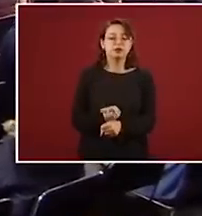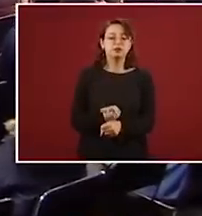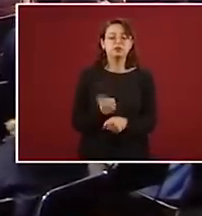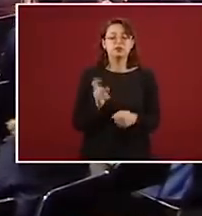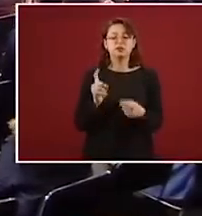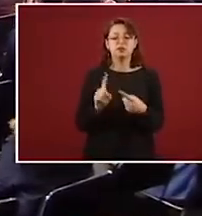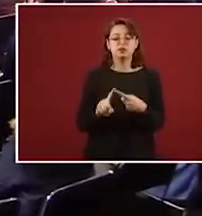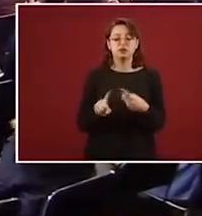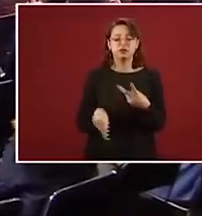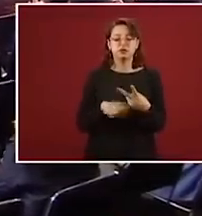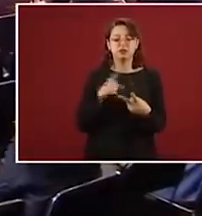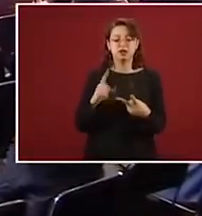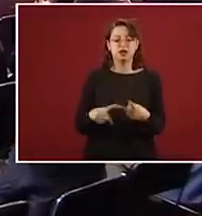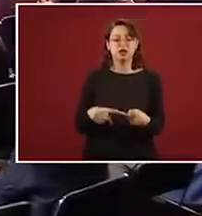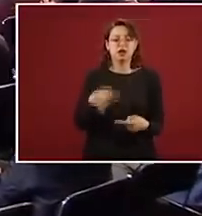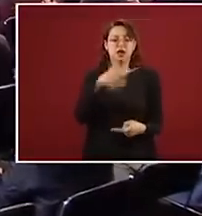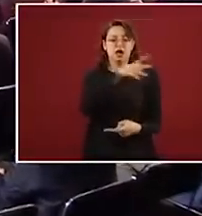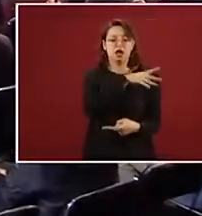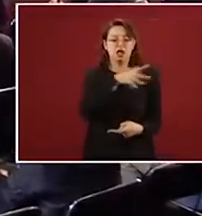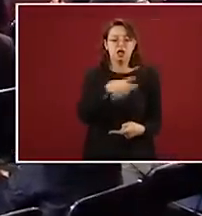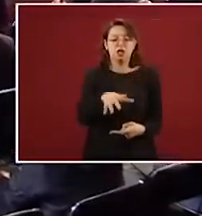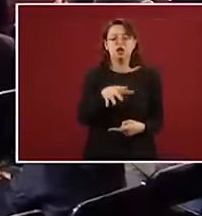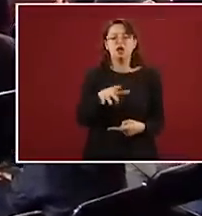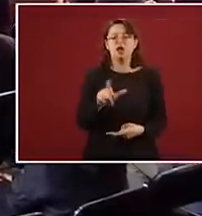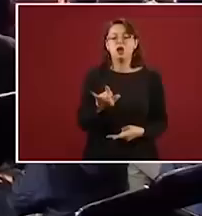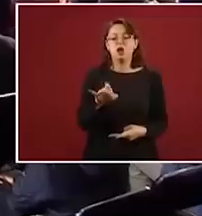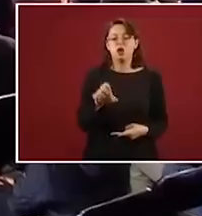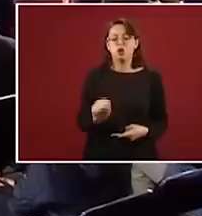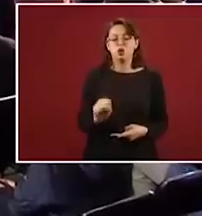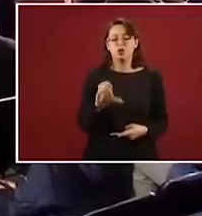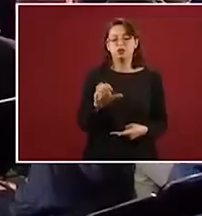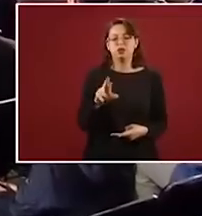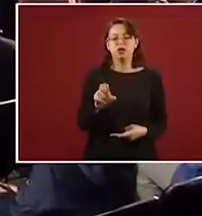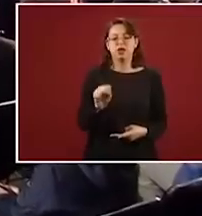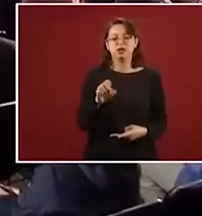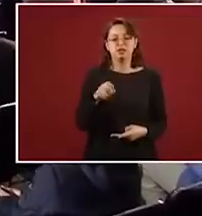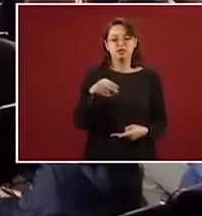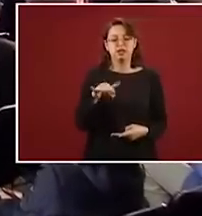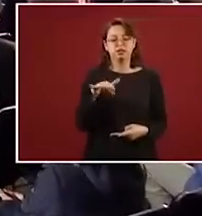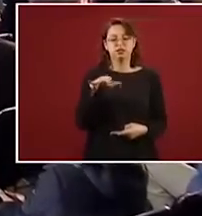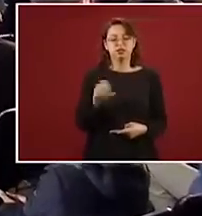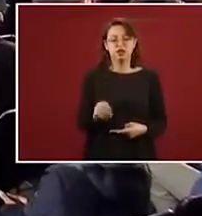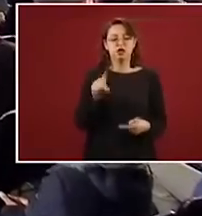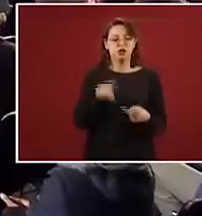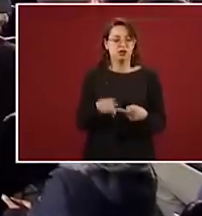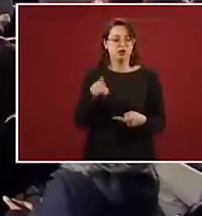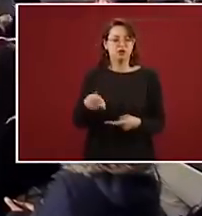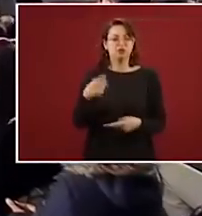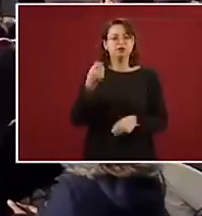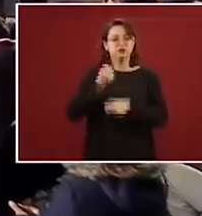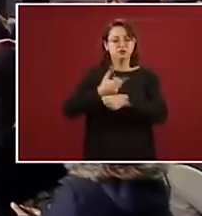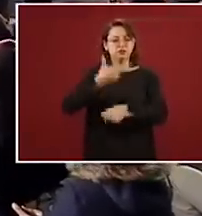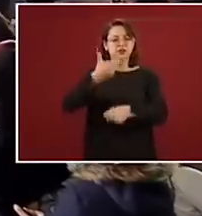al general Luis Crescencio Sandoval, secretario de la Defensa, porque